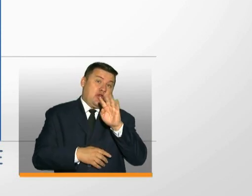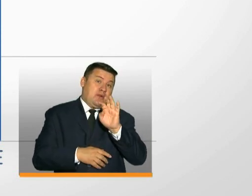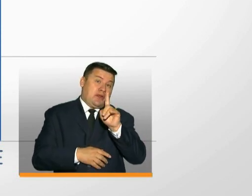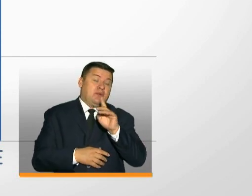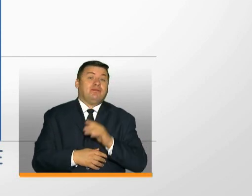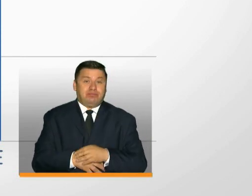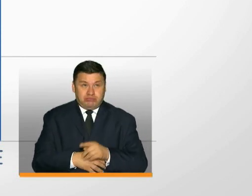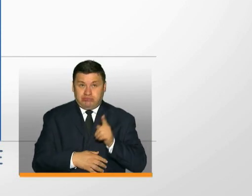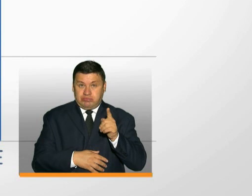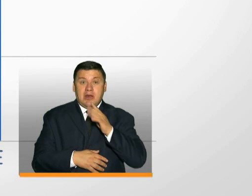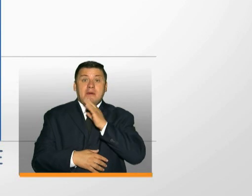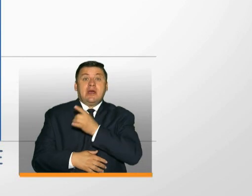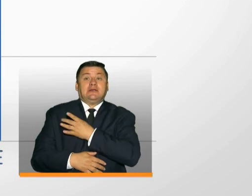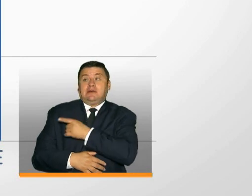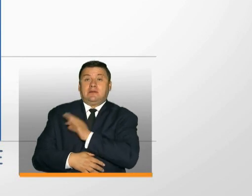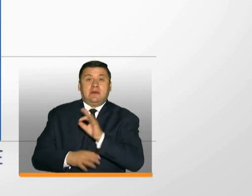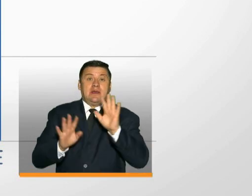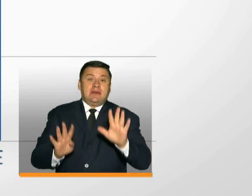17.291, un país como Chile,